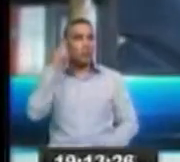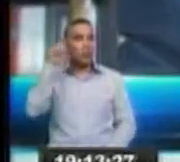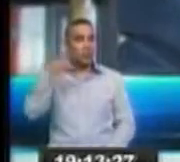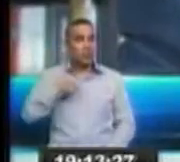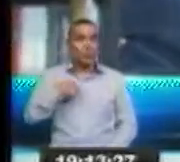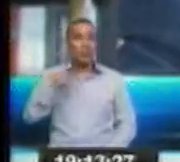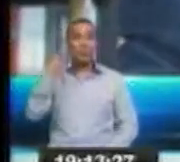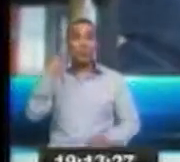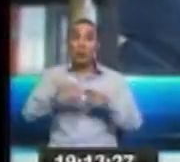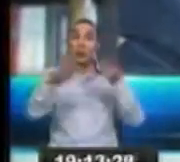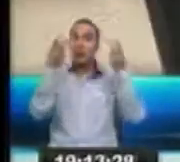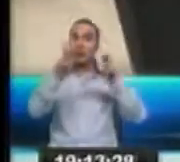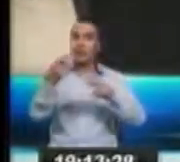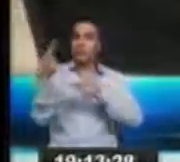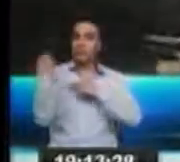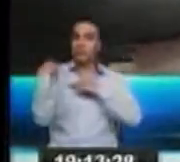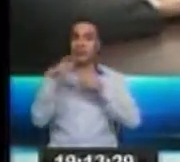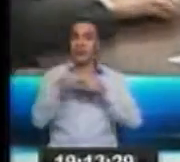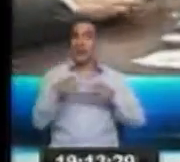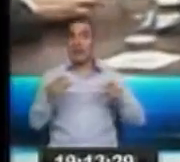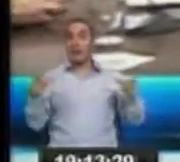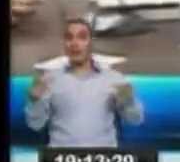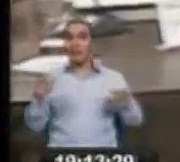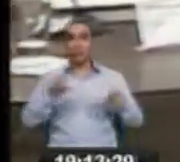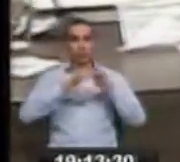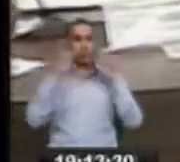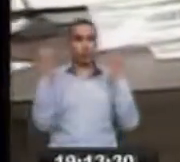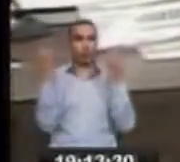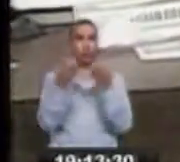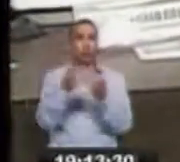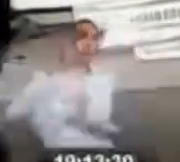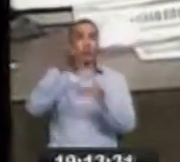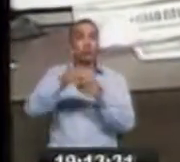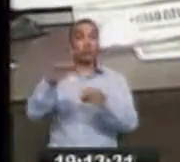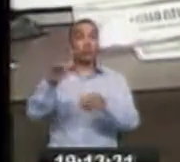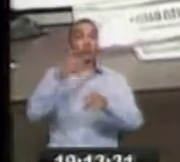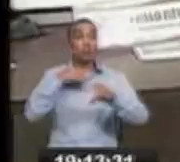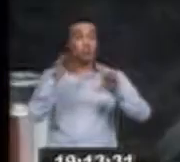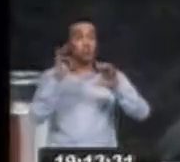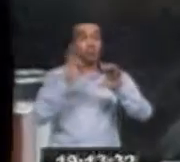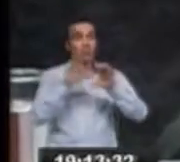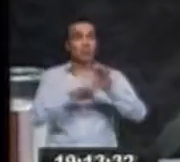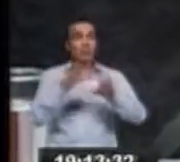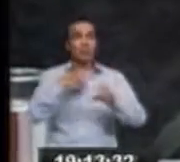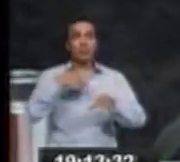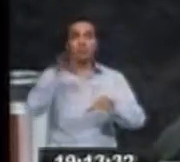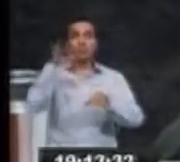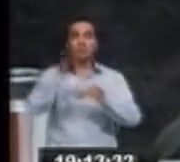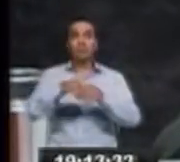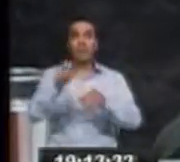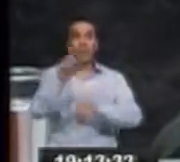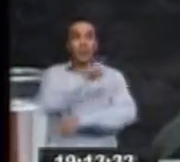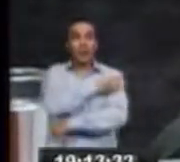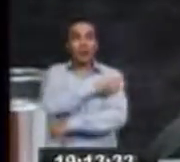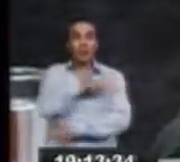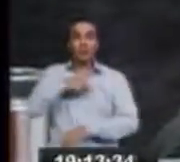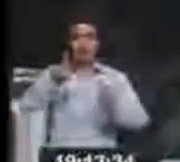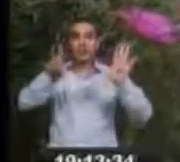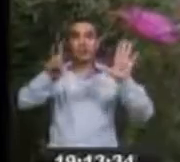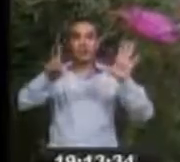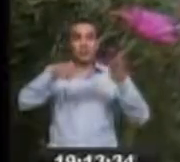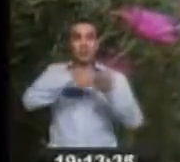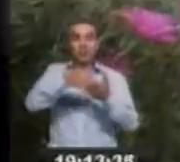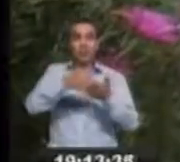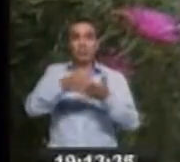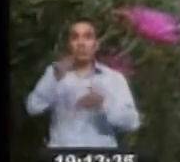una responsabilidad muy grande. Ahora una comisión que elegirá el Consejo de Participación escogerá de entre los delegados a 6 miembros que